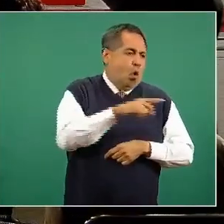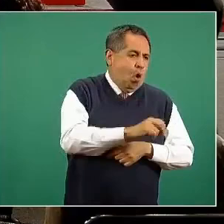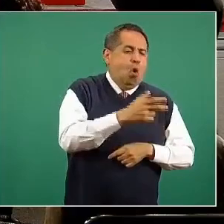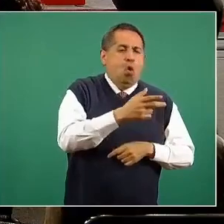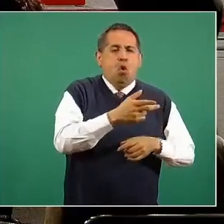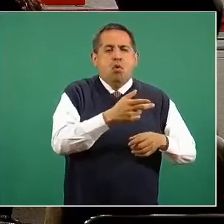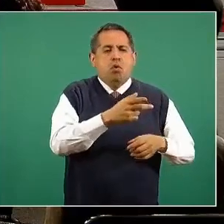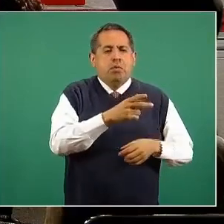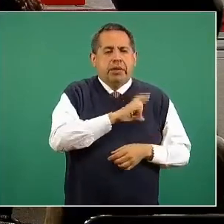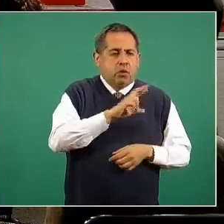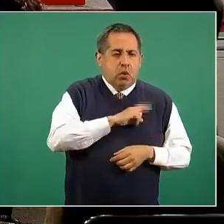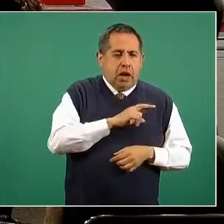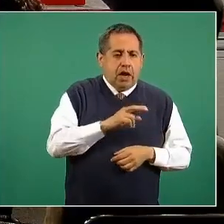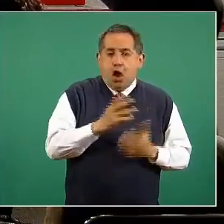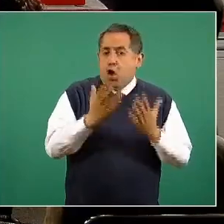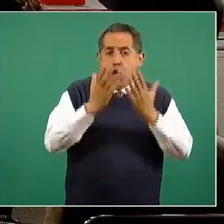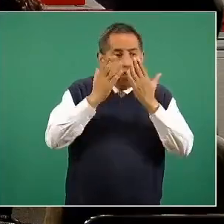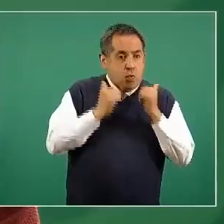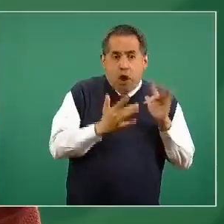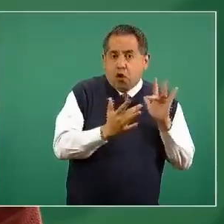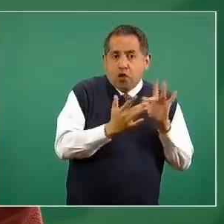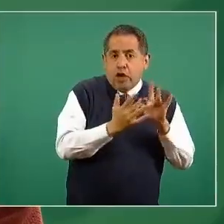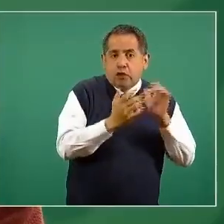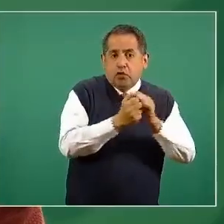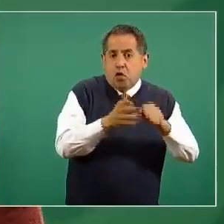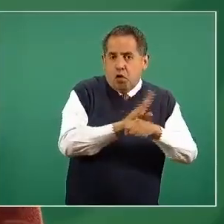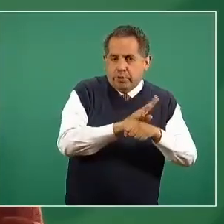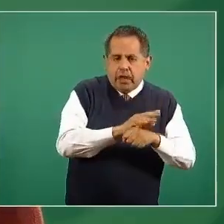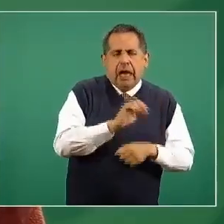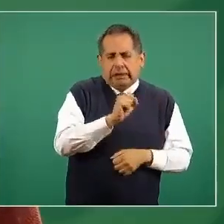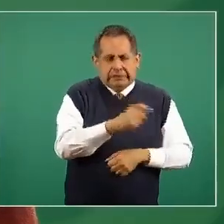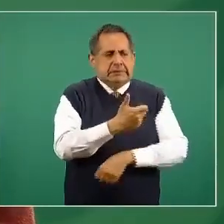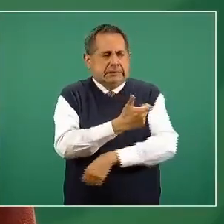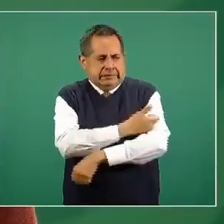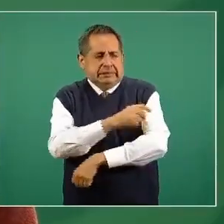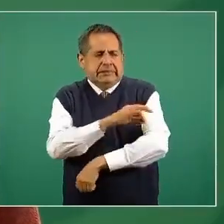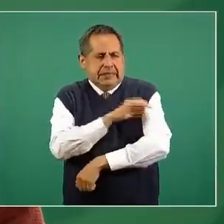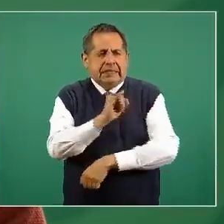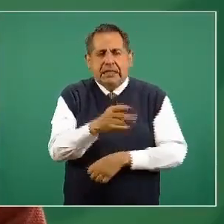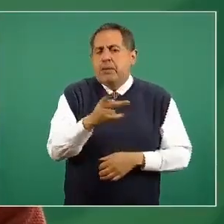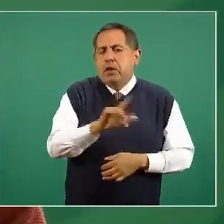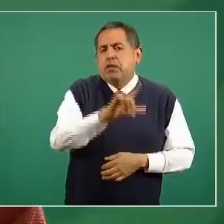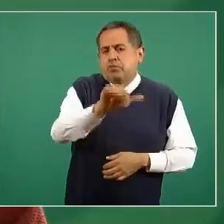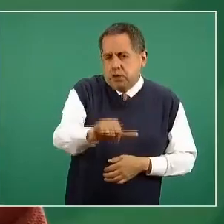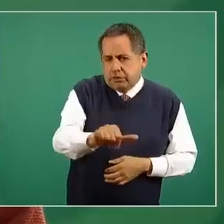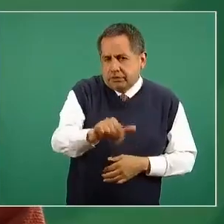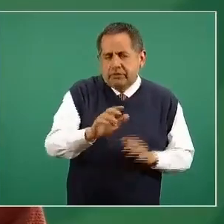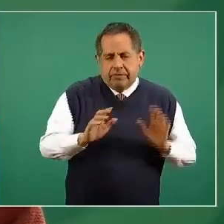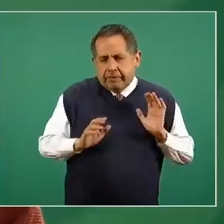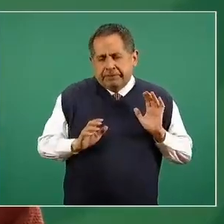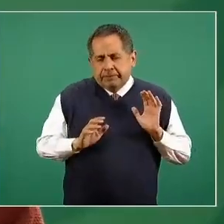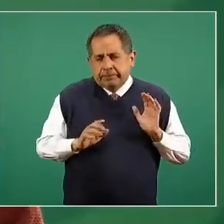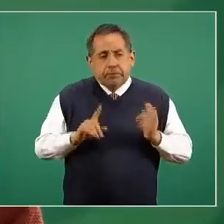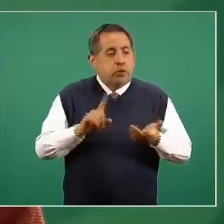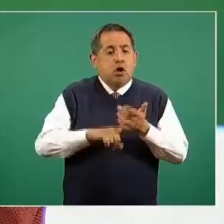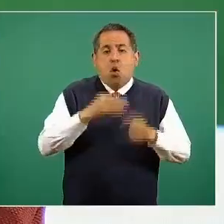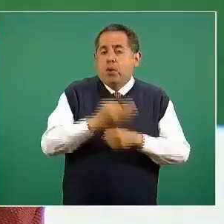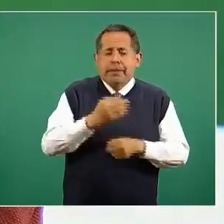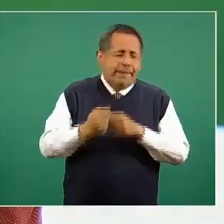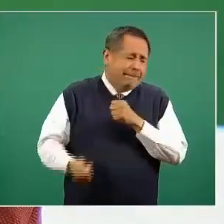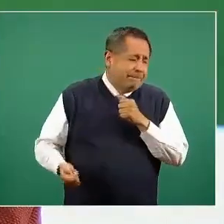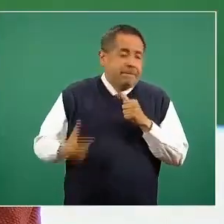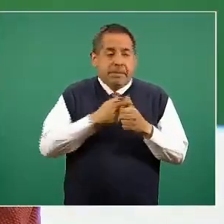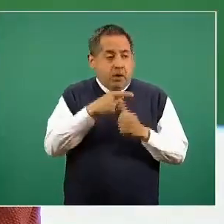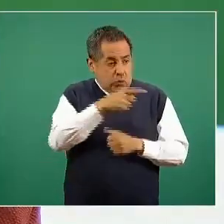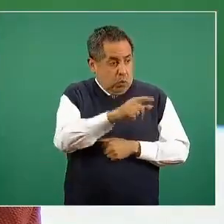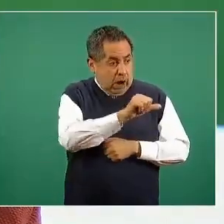pero en una etapa posterior a la vacunación COVID, es decir, de personal que trabaja en unidades COVID, que desde luego tiene el mayor